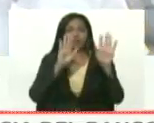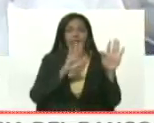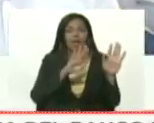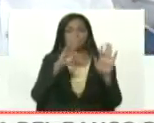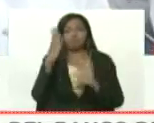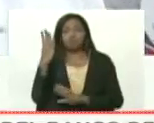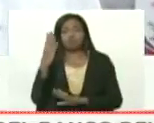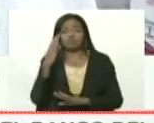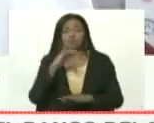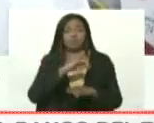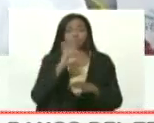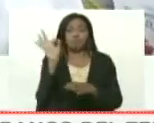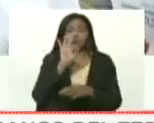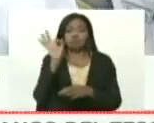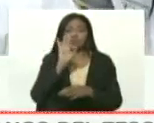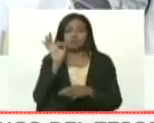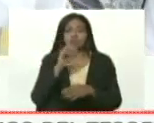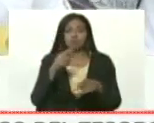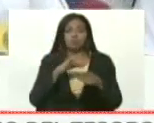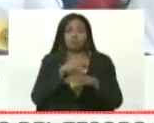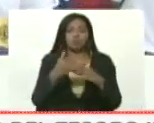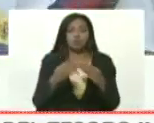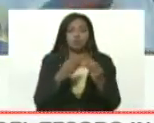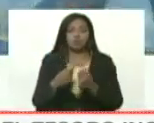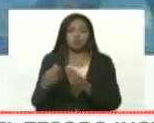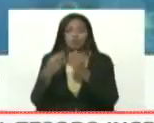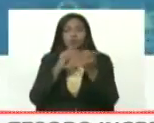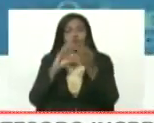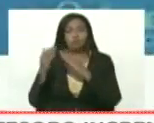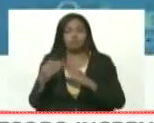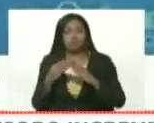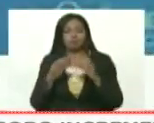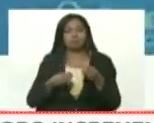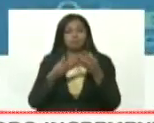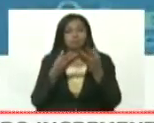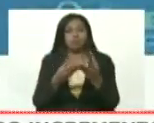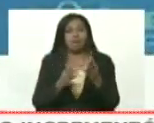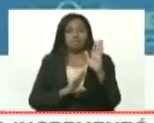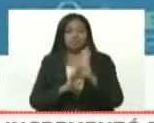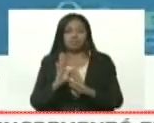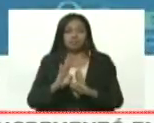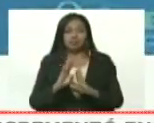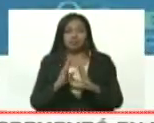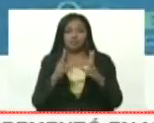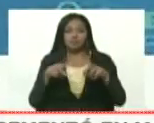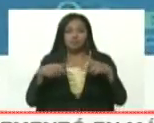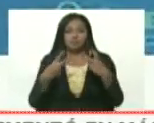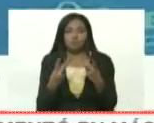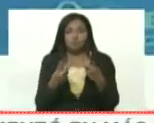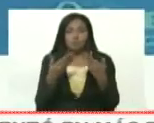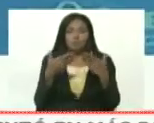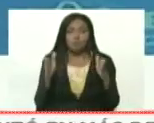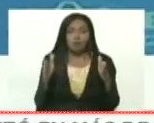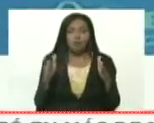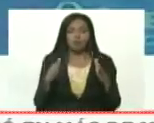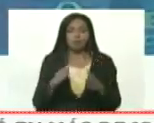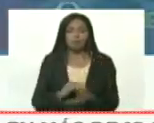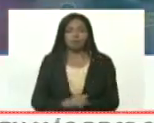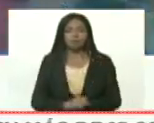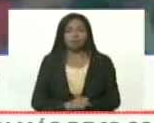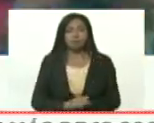14% son proyectos de economía comunal, expresadas en el desarrollo de innovadores populares.